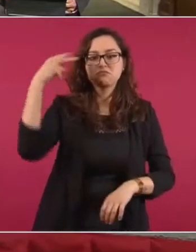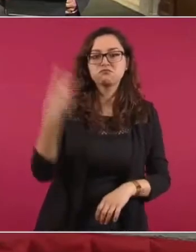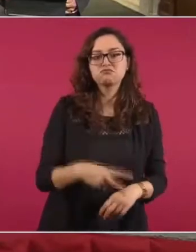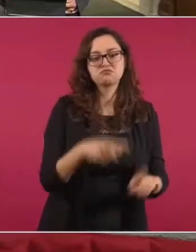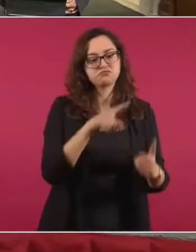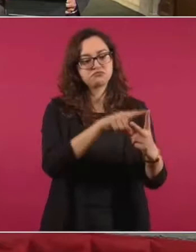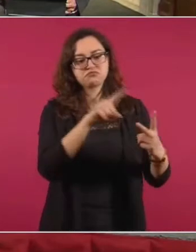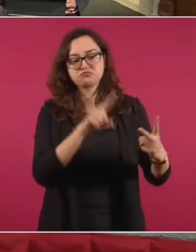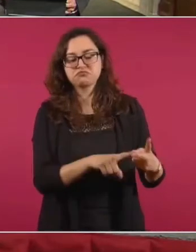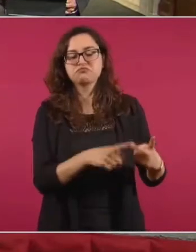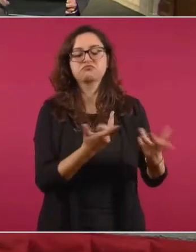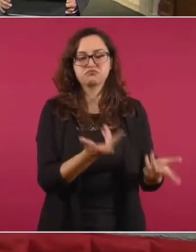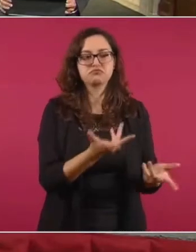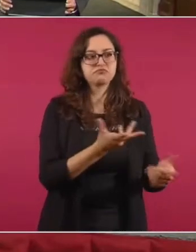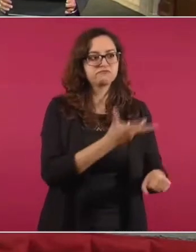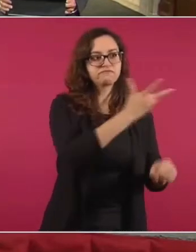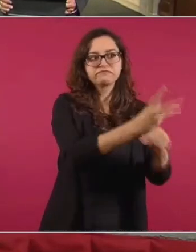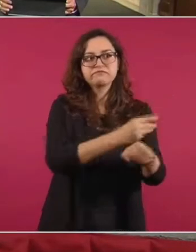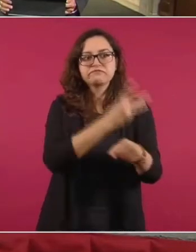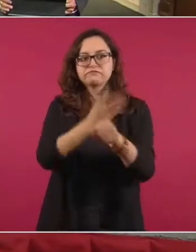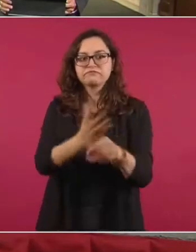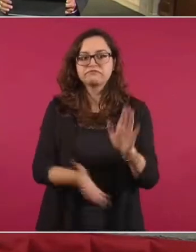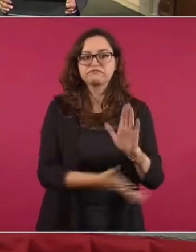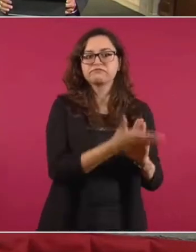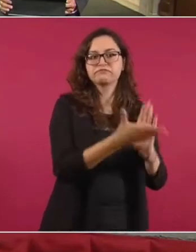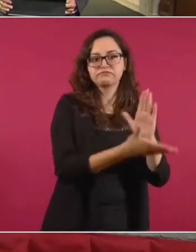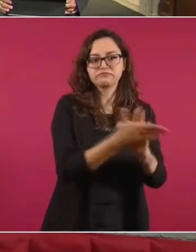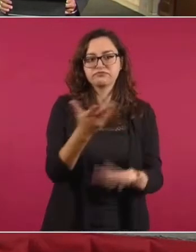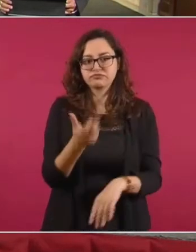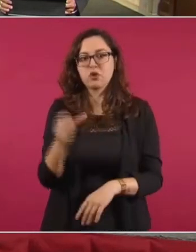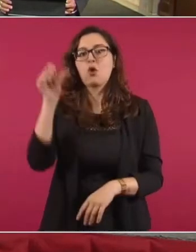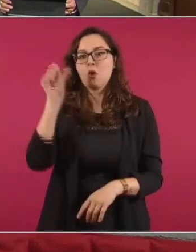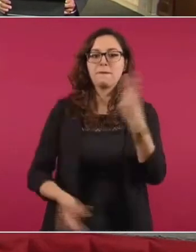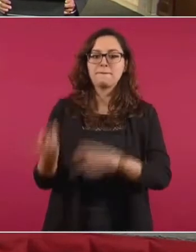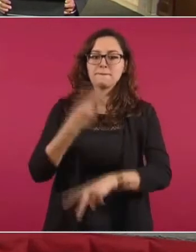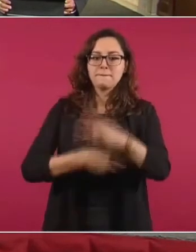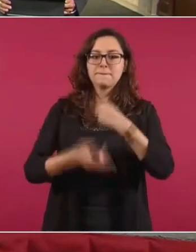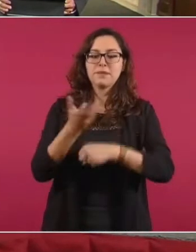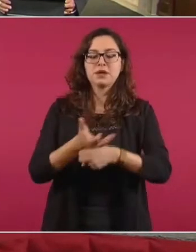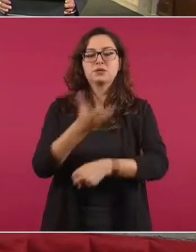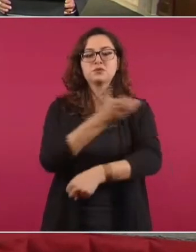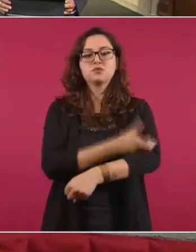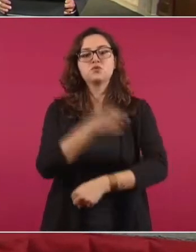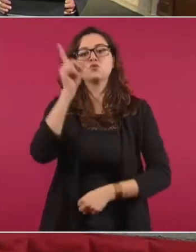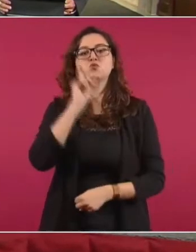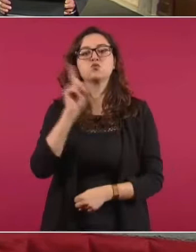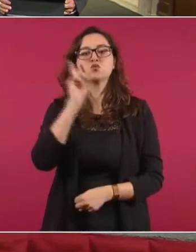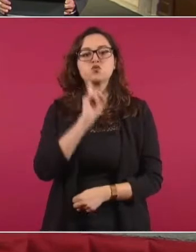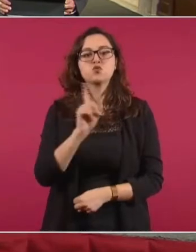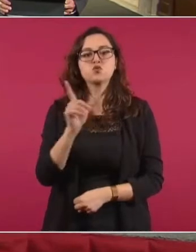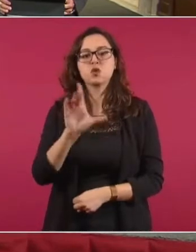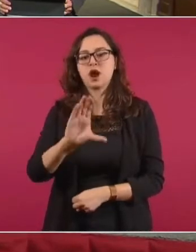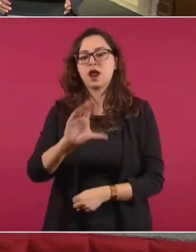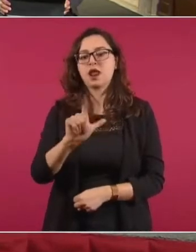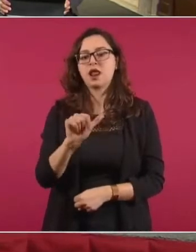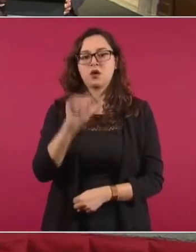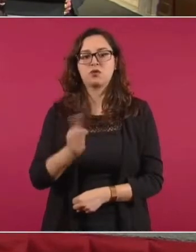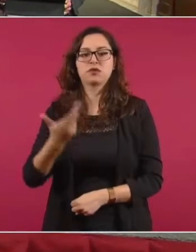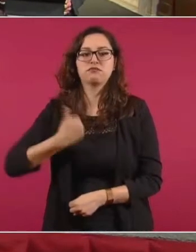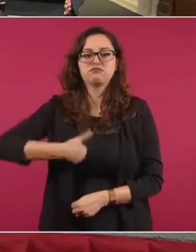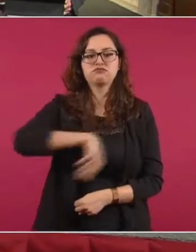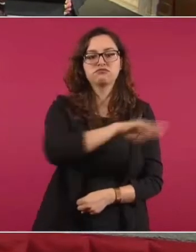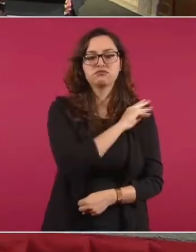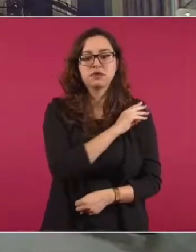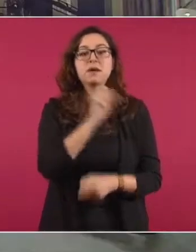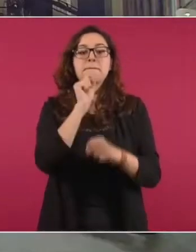de México. Por eso nos acompaña aquí la jefa de gobierno, Claudia Sheinbaum, y el gobernador Alfredo del Mazo.